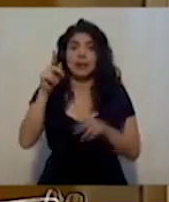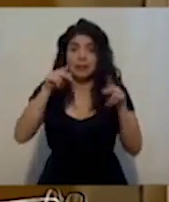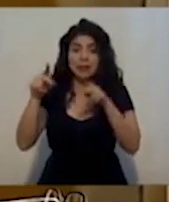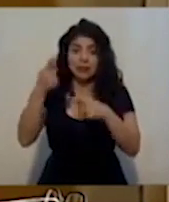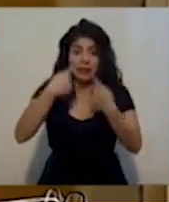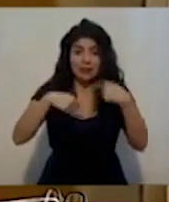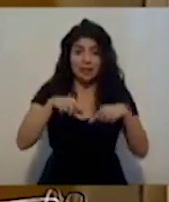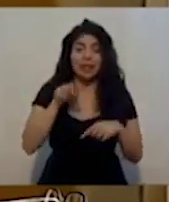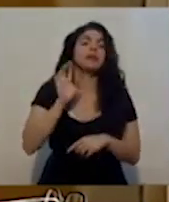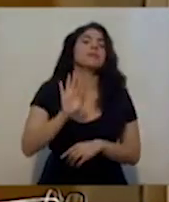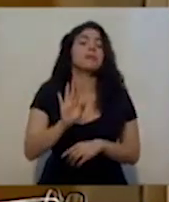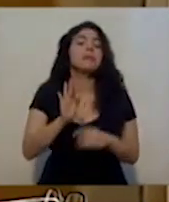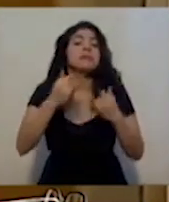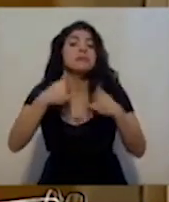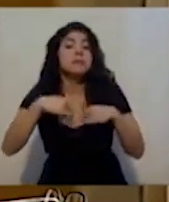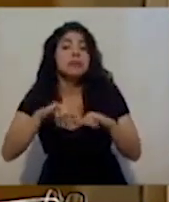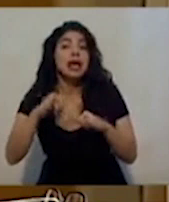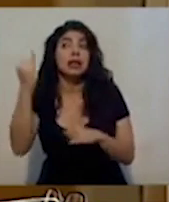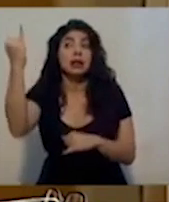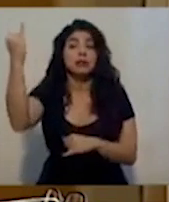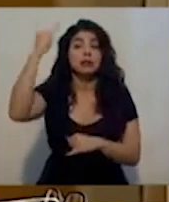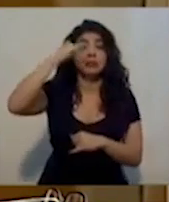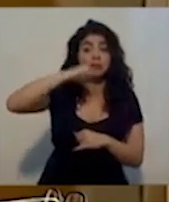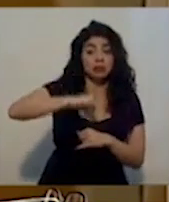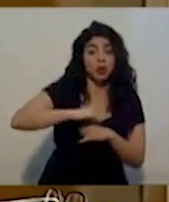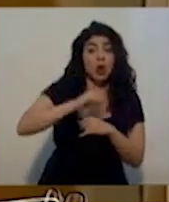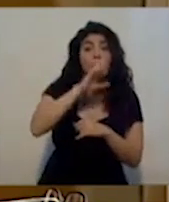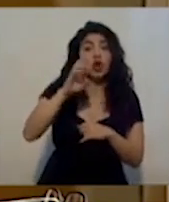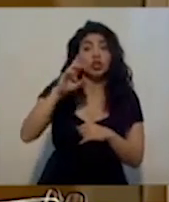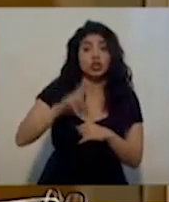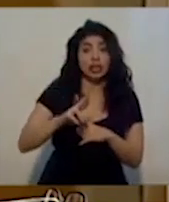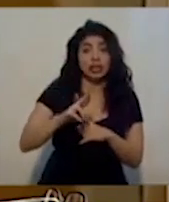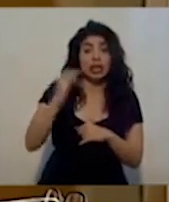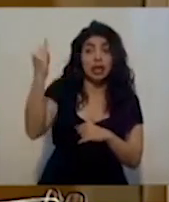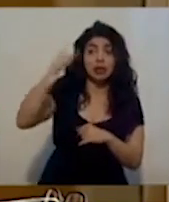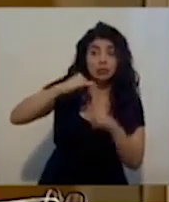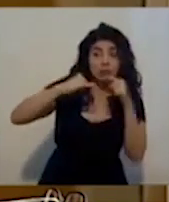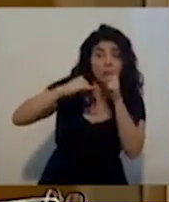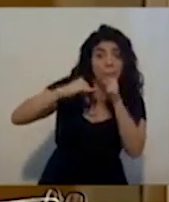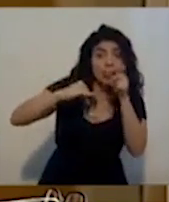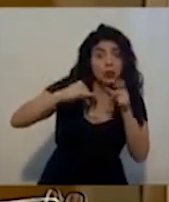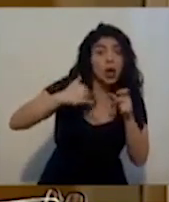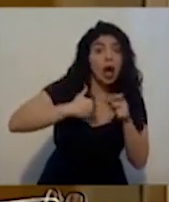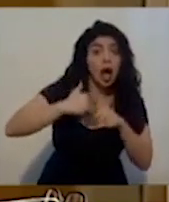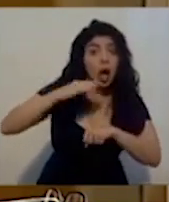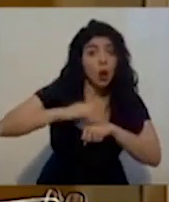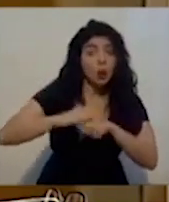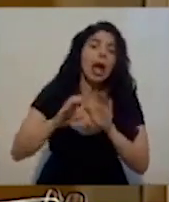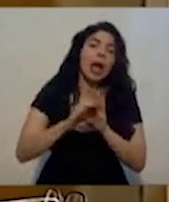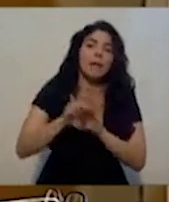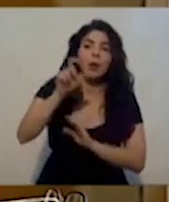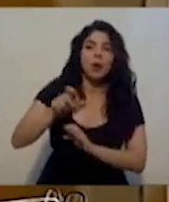pasajeros mientras el vuelo venga a costa rica únicamente con pasajeros autorizados por ejemplo con